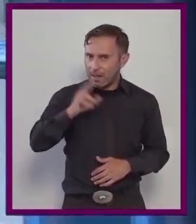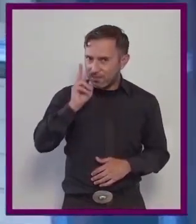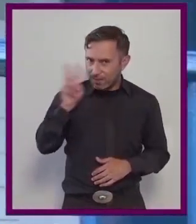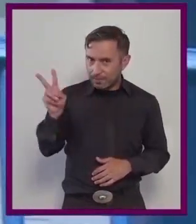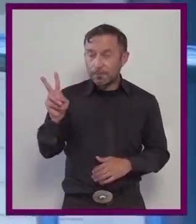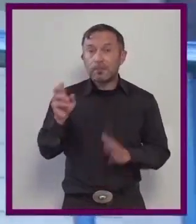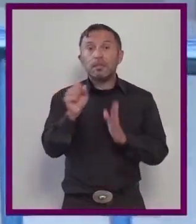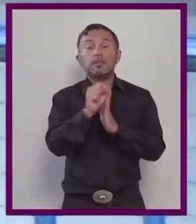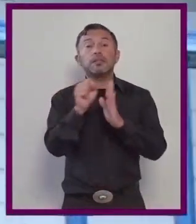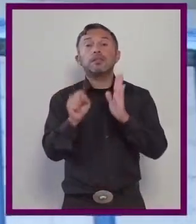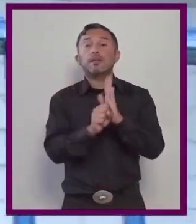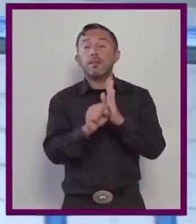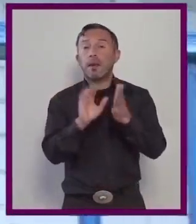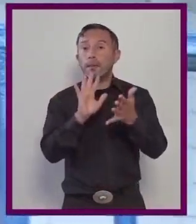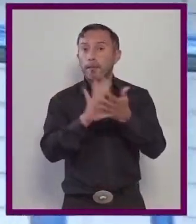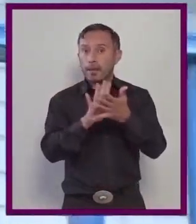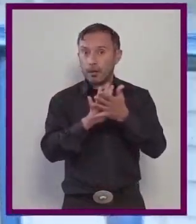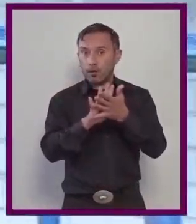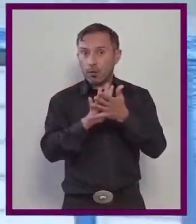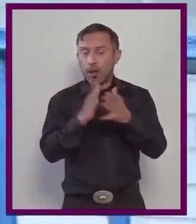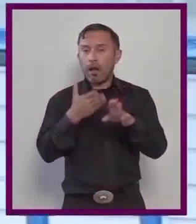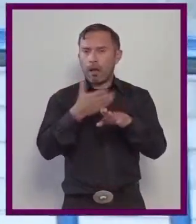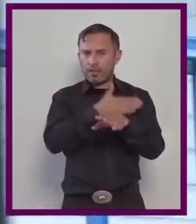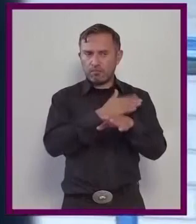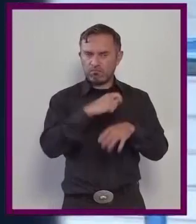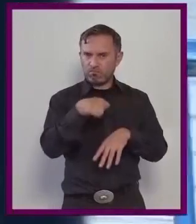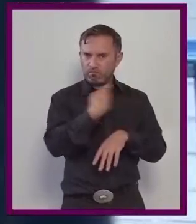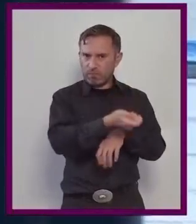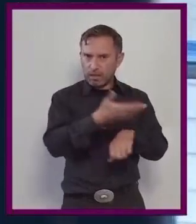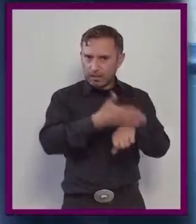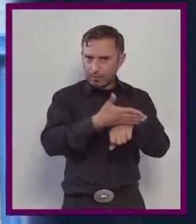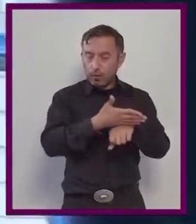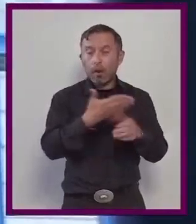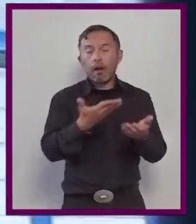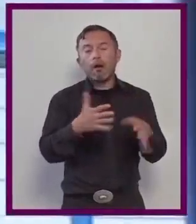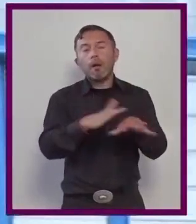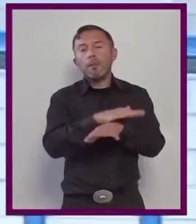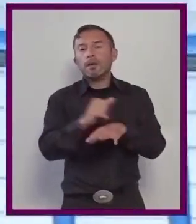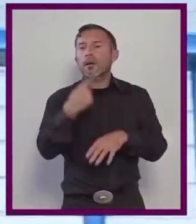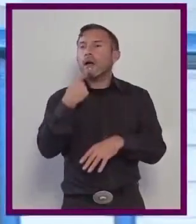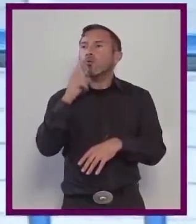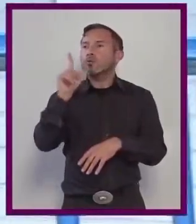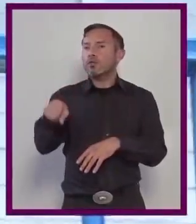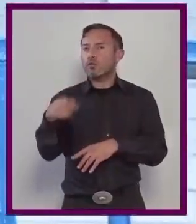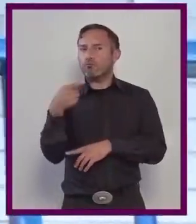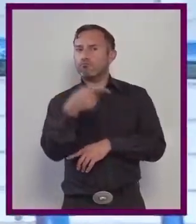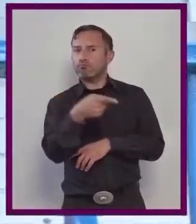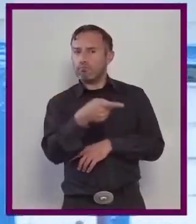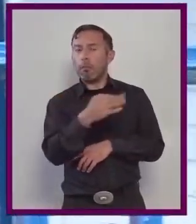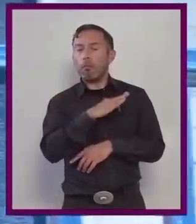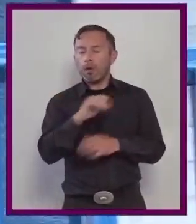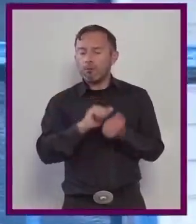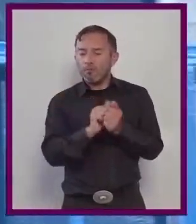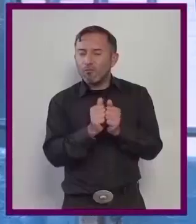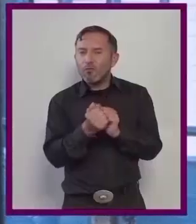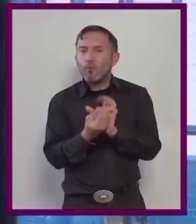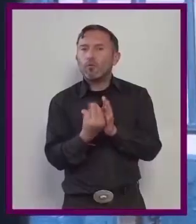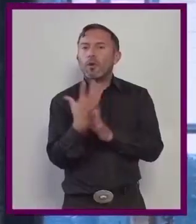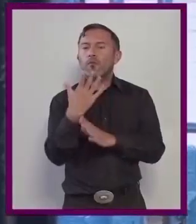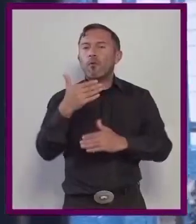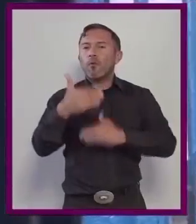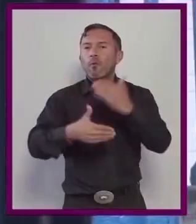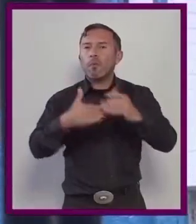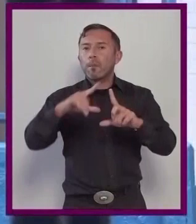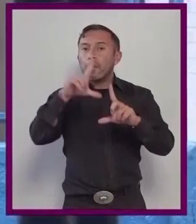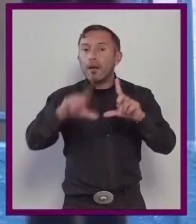Hemos visto cómo es que un sistema penal que pasa de inquisitorio a lo acusatorio tiene el potencial de cambiar y hacer